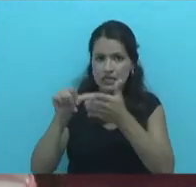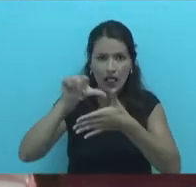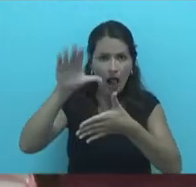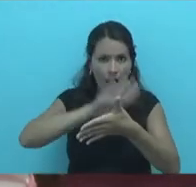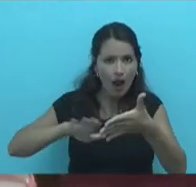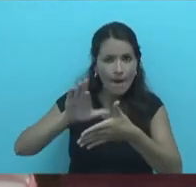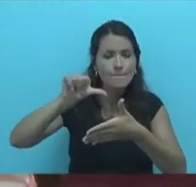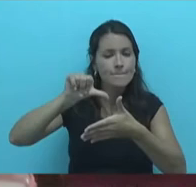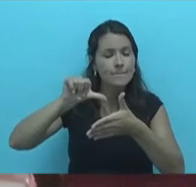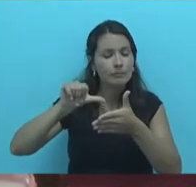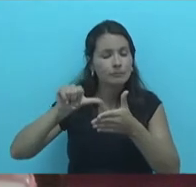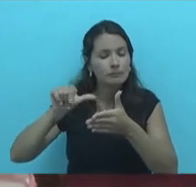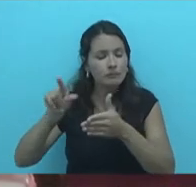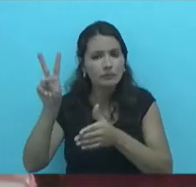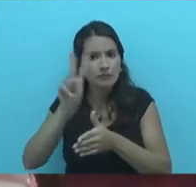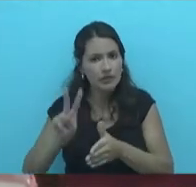Venezuela,